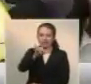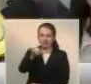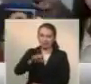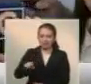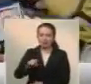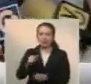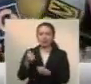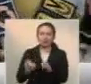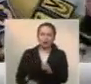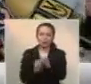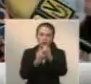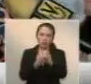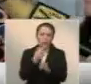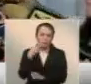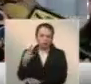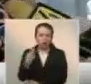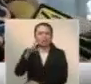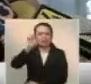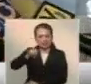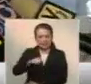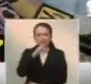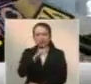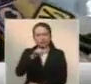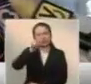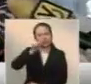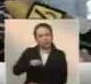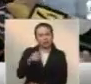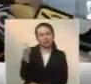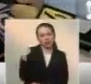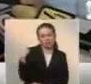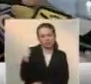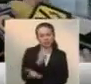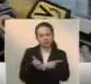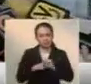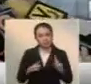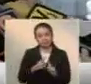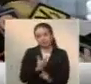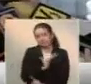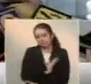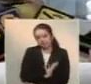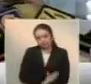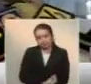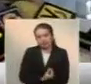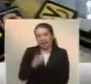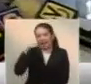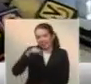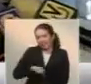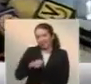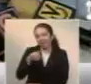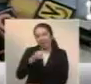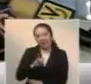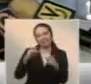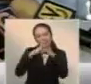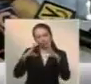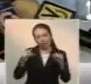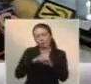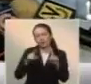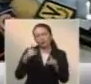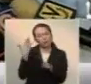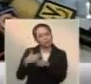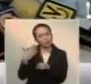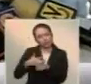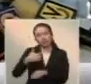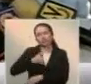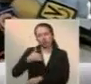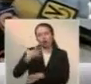electorales. Bueno, sí, esa información la tenemos también, lamentablemente en la vía del señor de todo hay, pero yo creo todavía en la unidad.